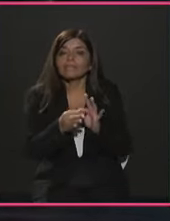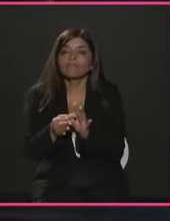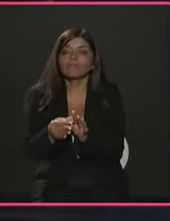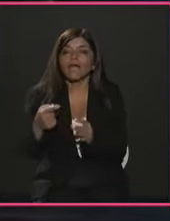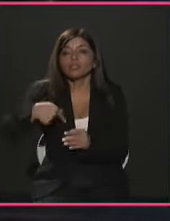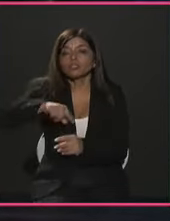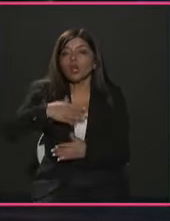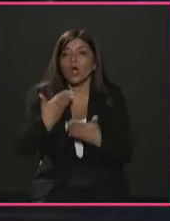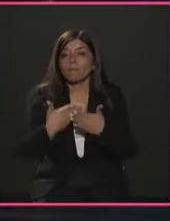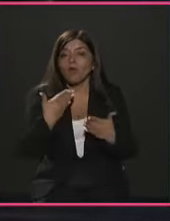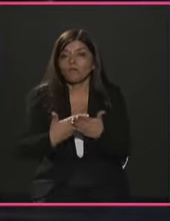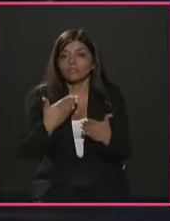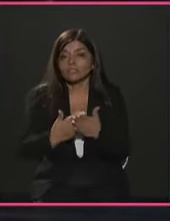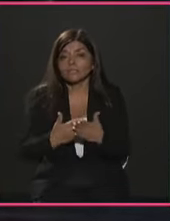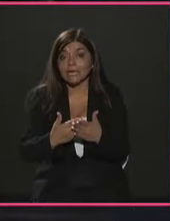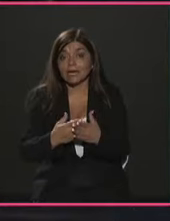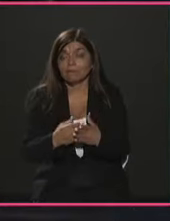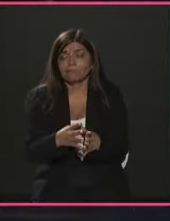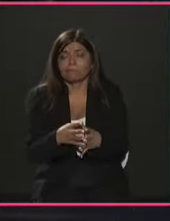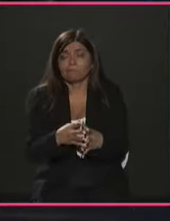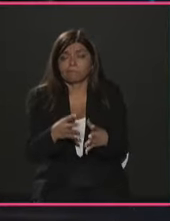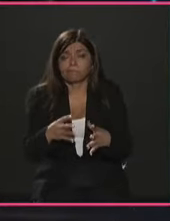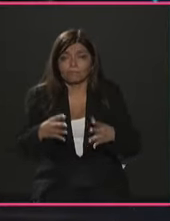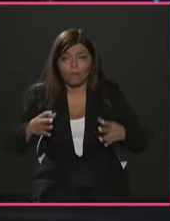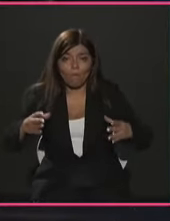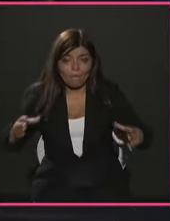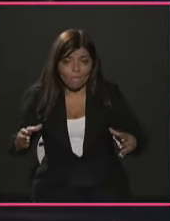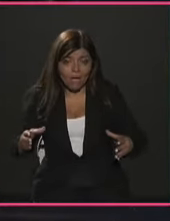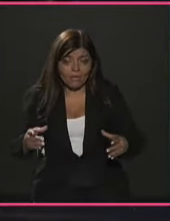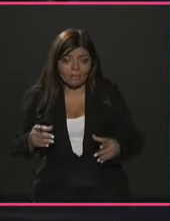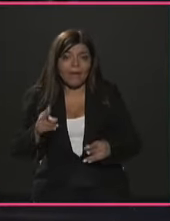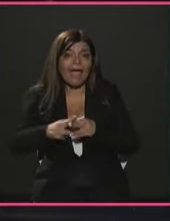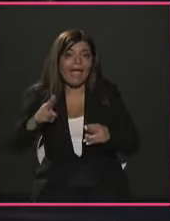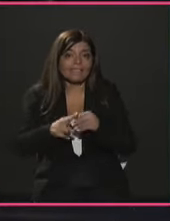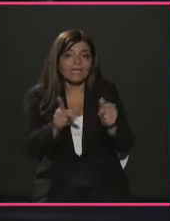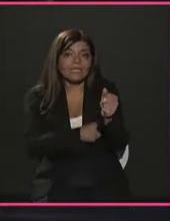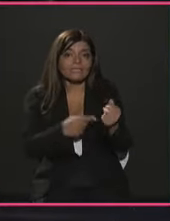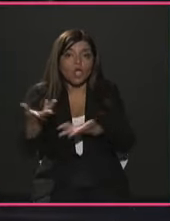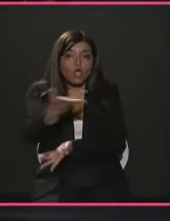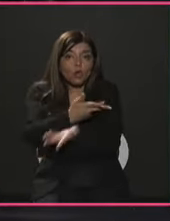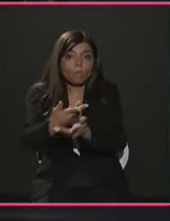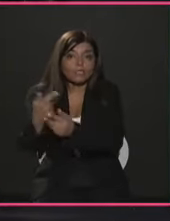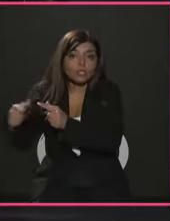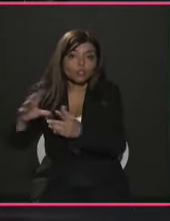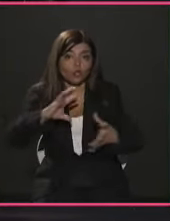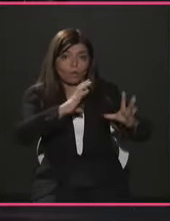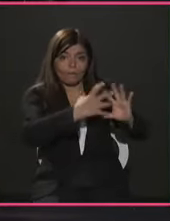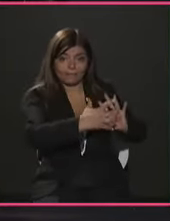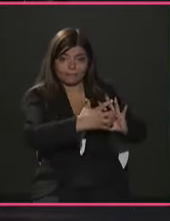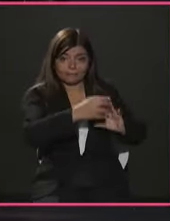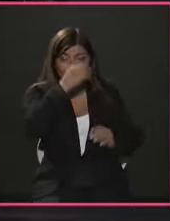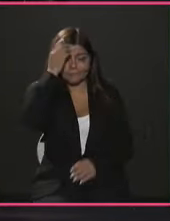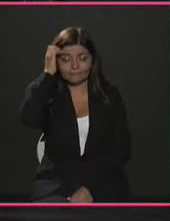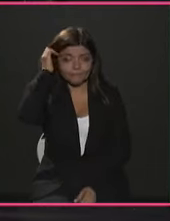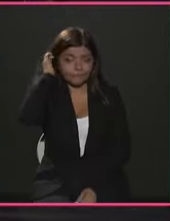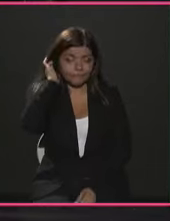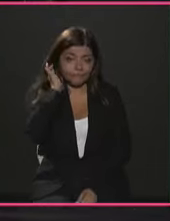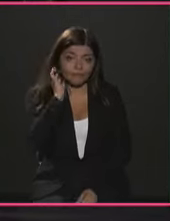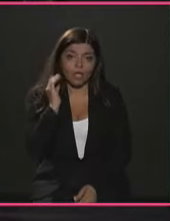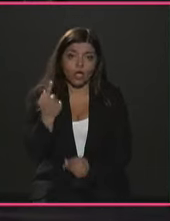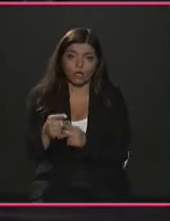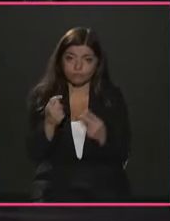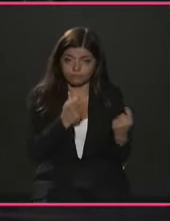podemos aprovechar esa abundancia para producir electricidad y compartirla con el resto del mundo tenemos otro